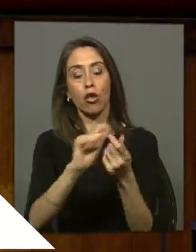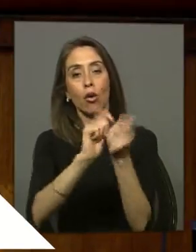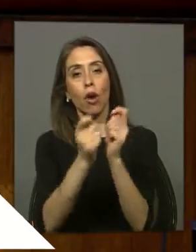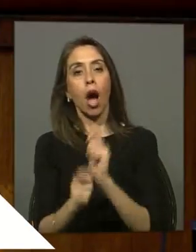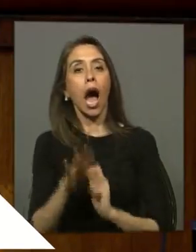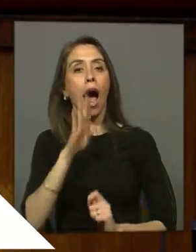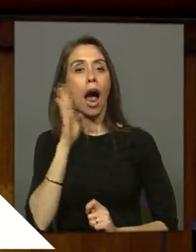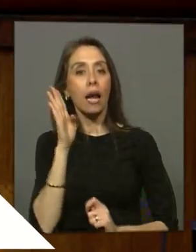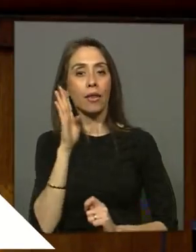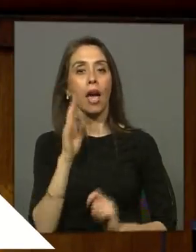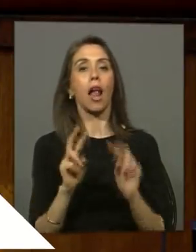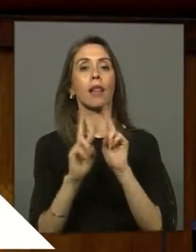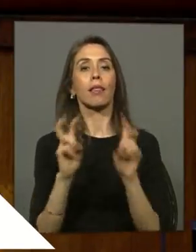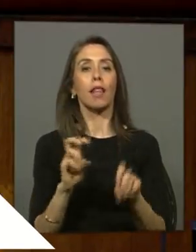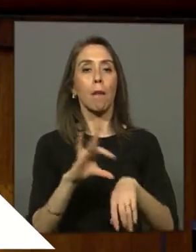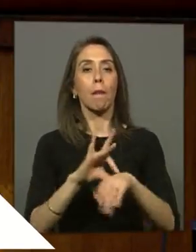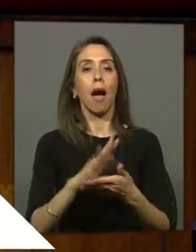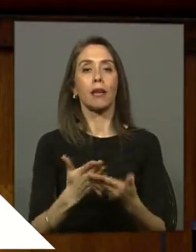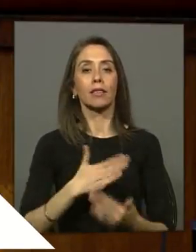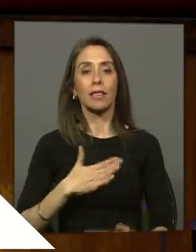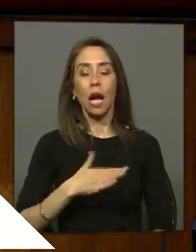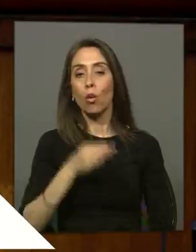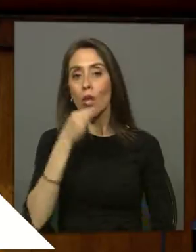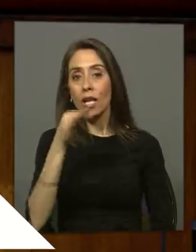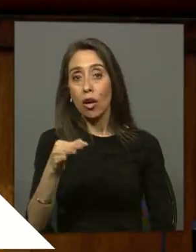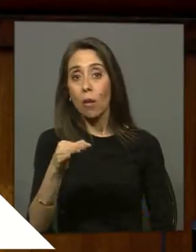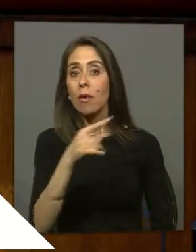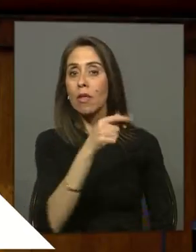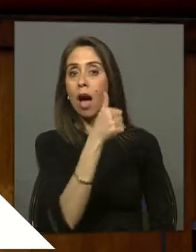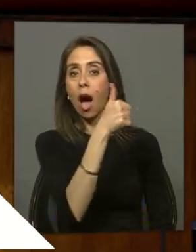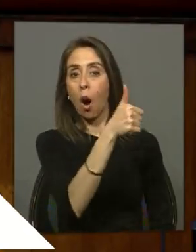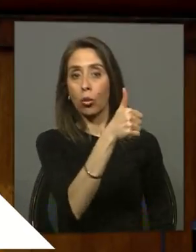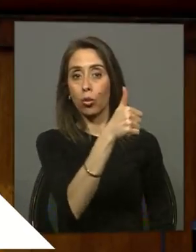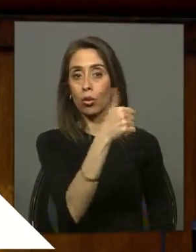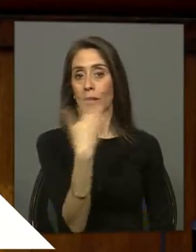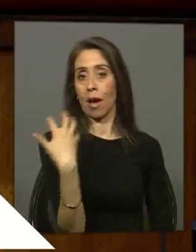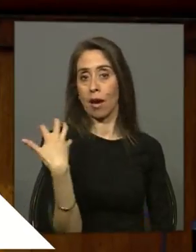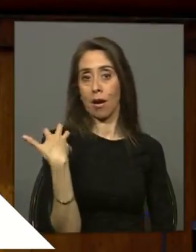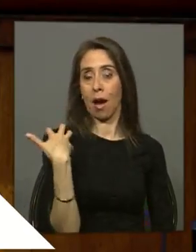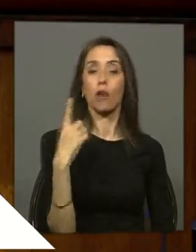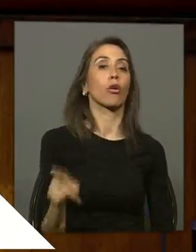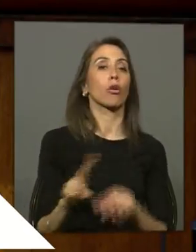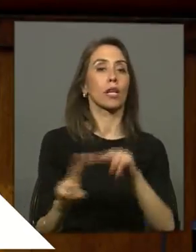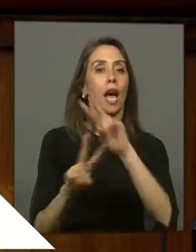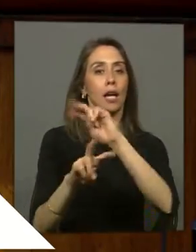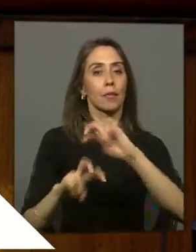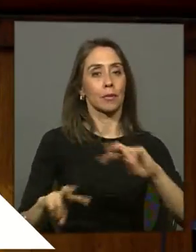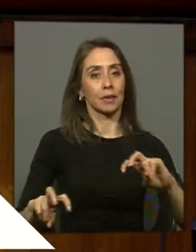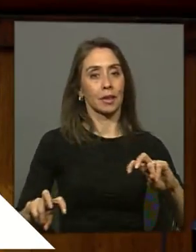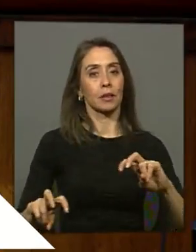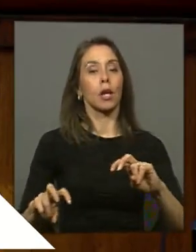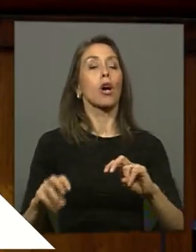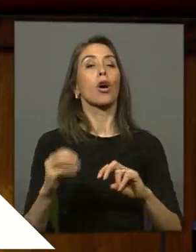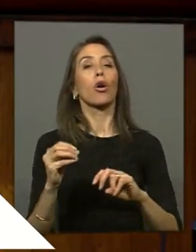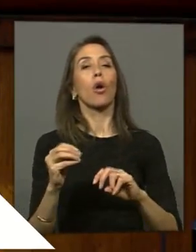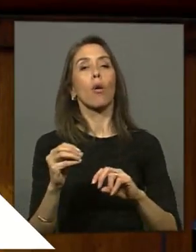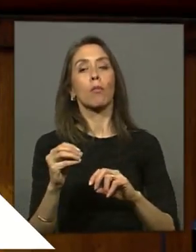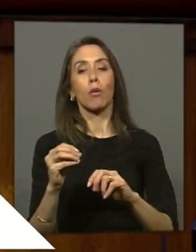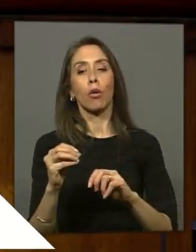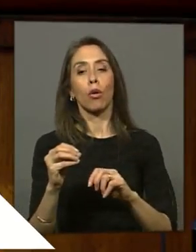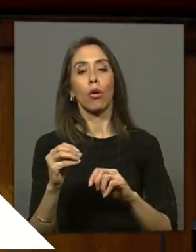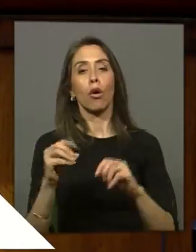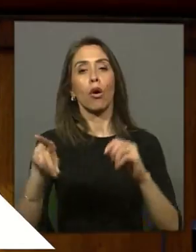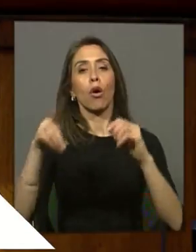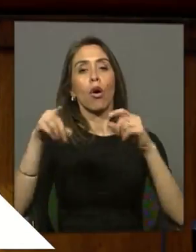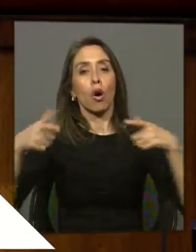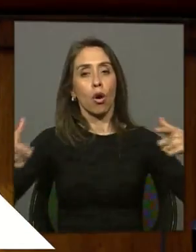en el ámbito sanitario en primer lugar se recomienda a la autoridad competente encargar la realización de estudios sobre el efecto residual de la